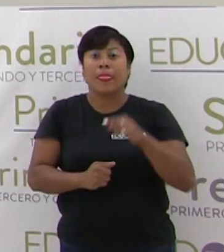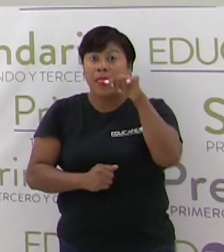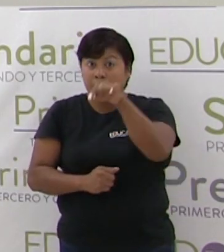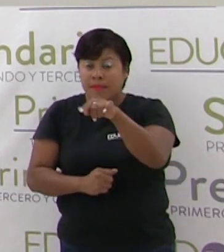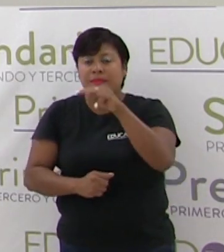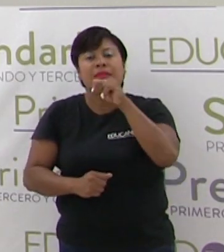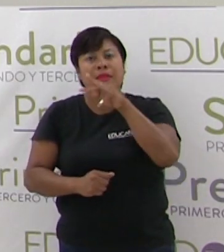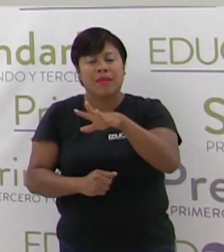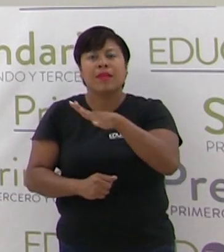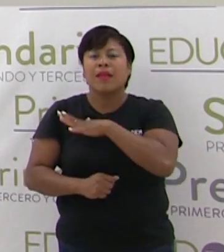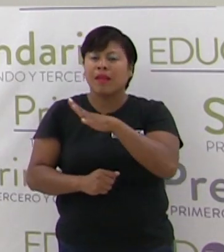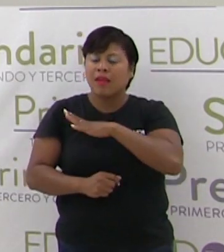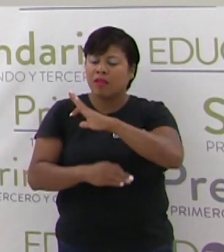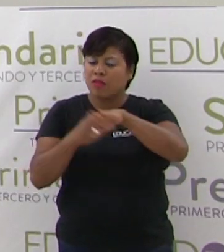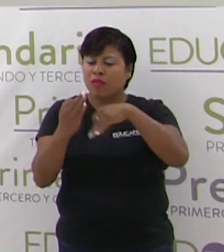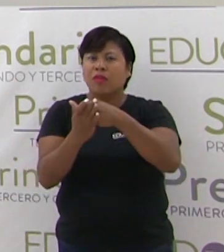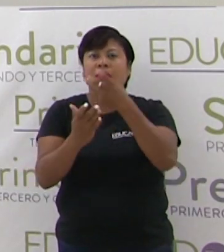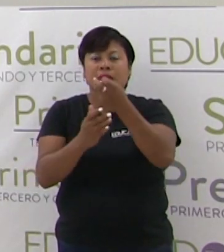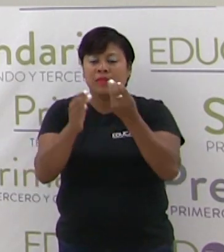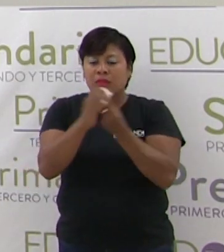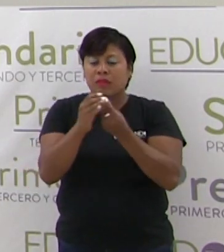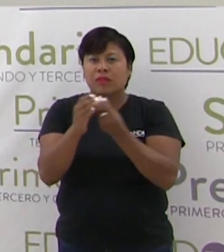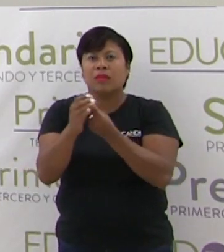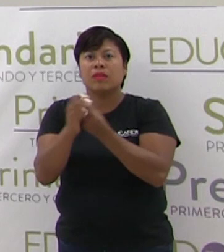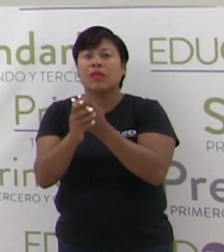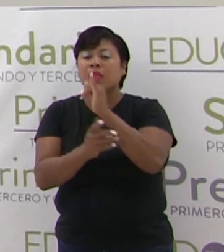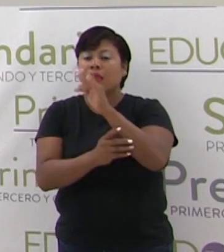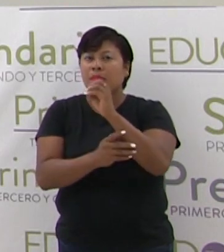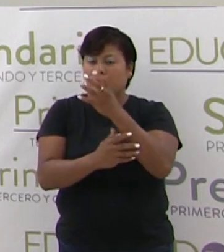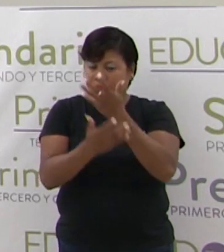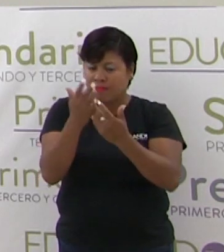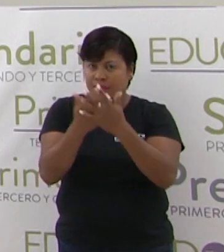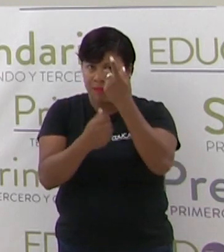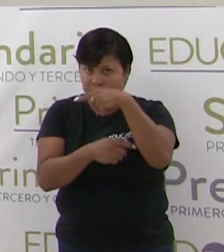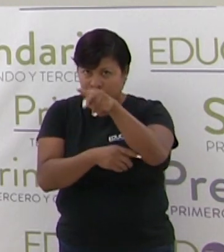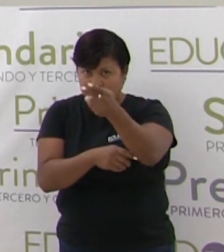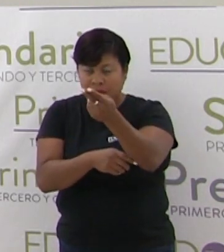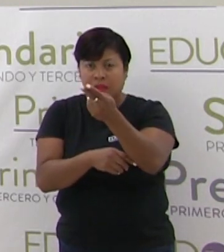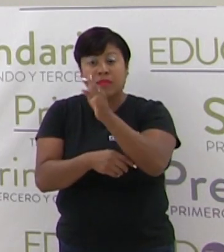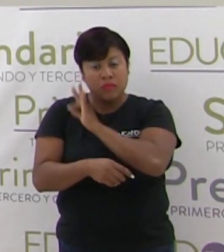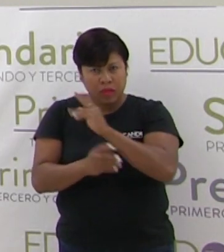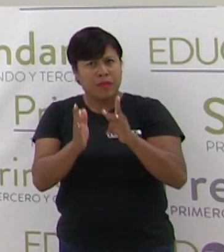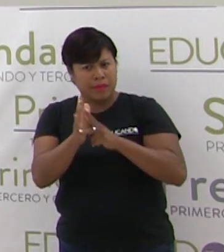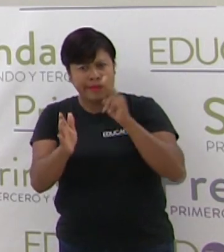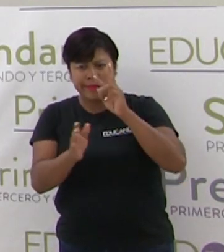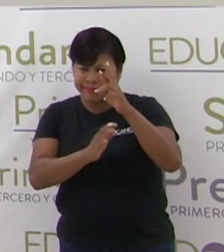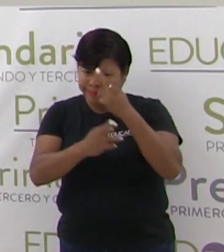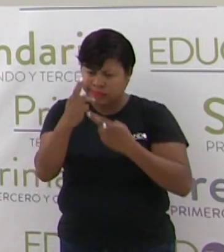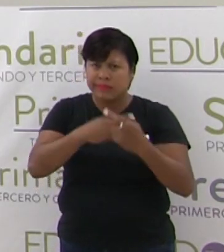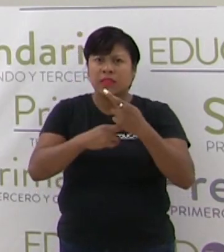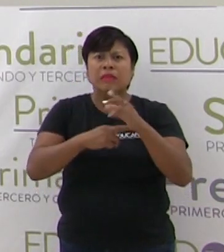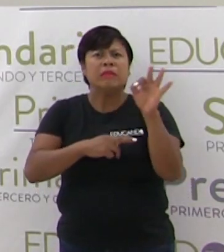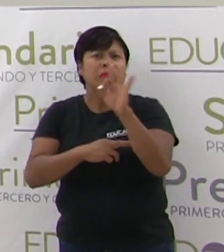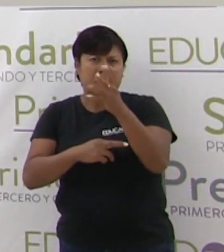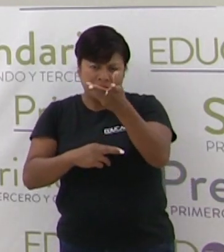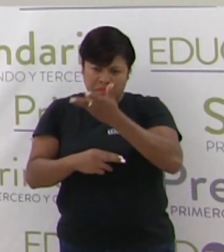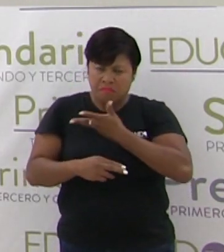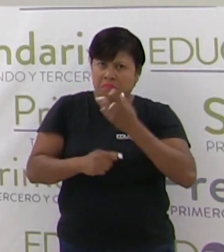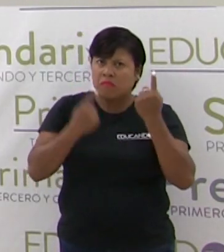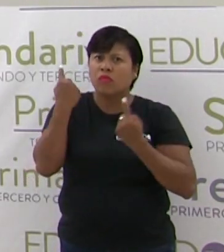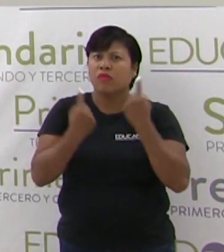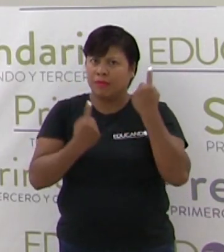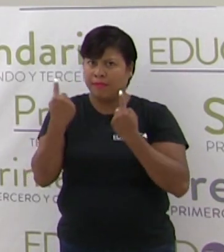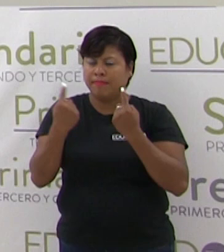ahí también están todas estas sesiones que el YEPO produce para ustedes. Y ahí pueden volver a verlas por si les quedó alguna